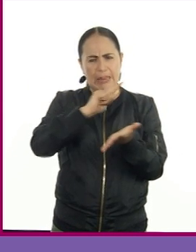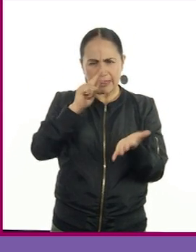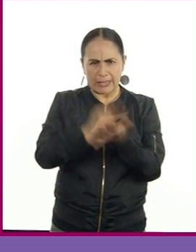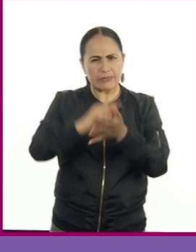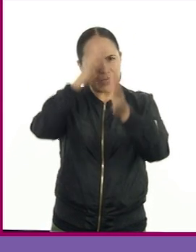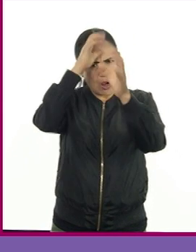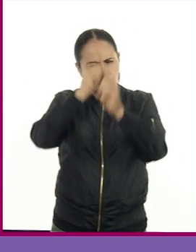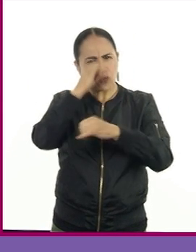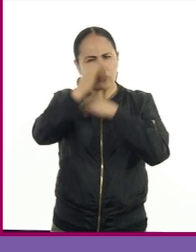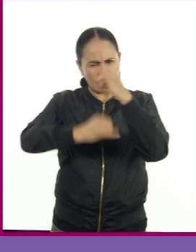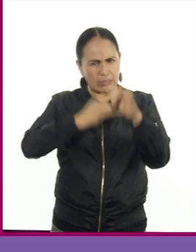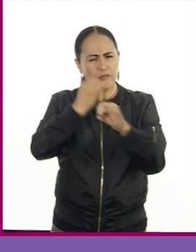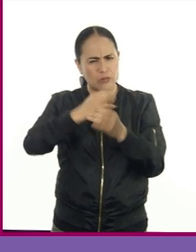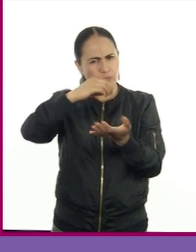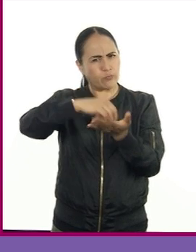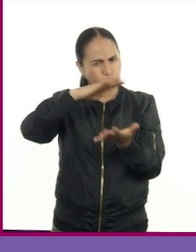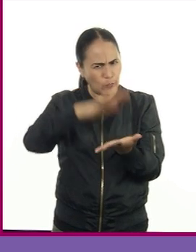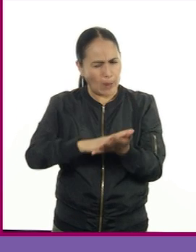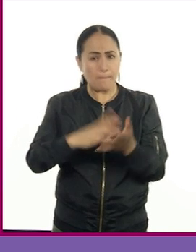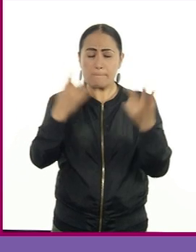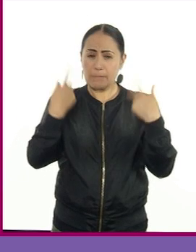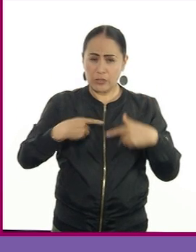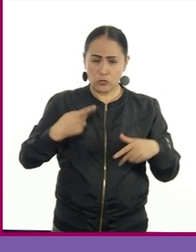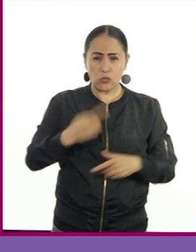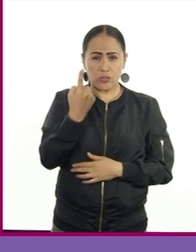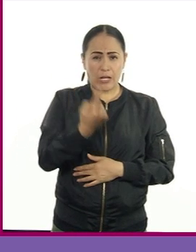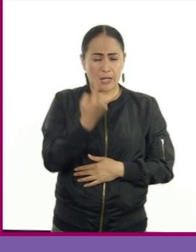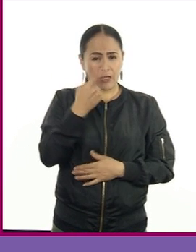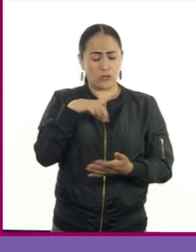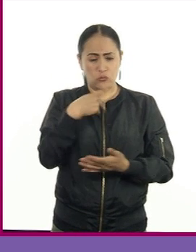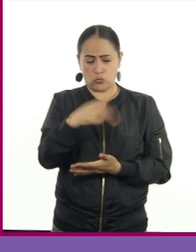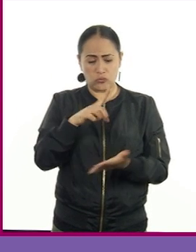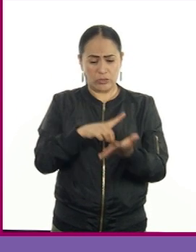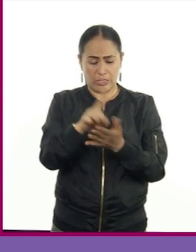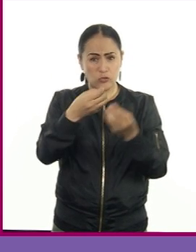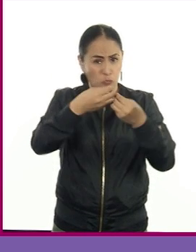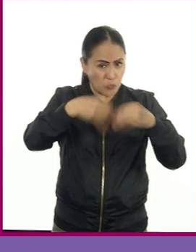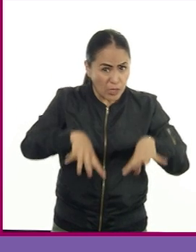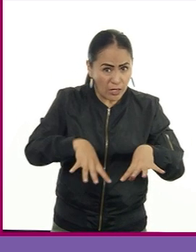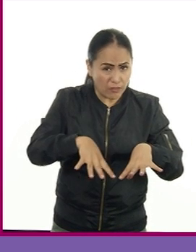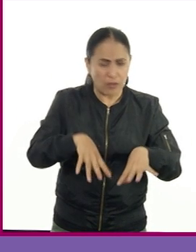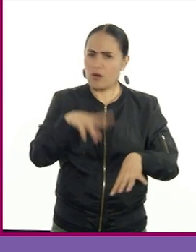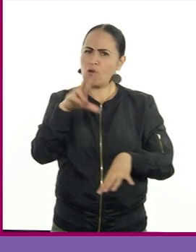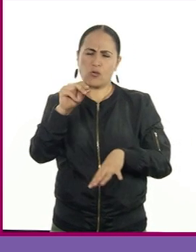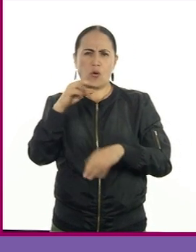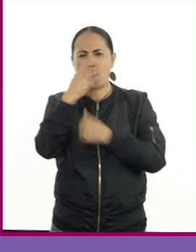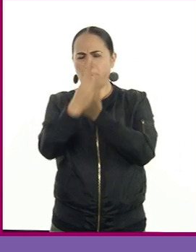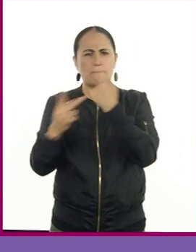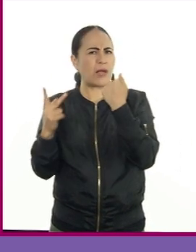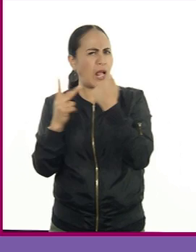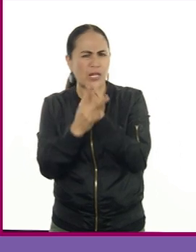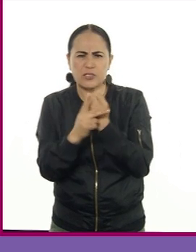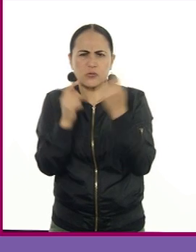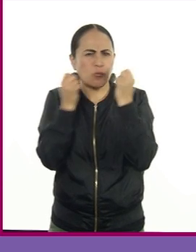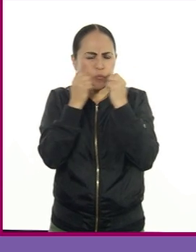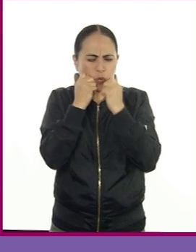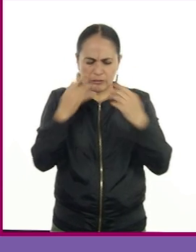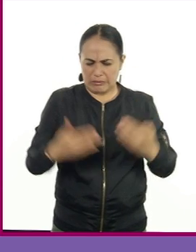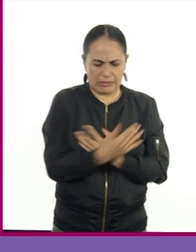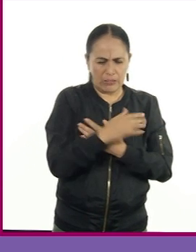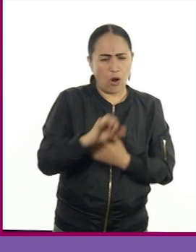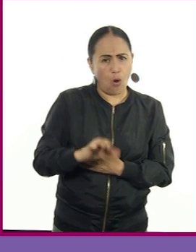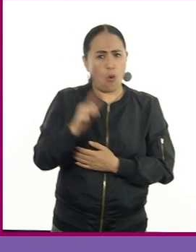que una persona no pierde la titularidad de sus derechos si se encuentra en otro país que no sea el